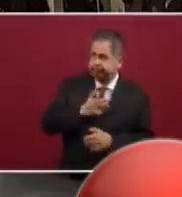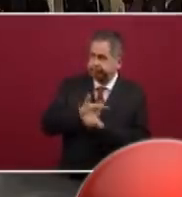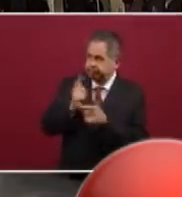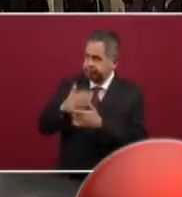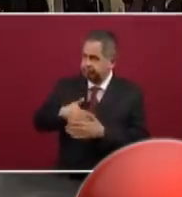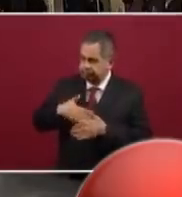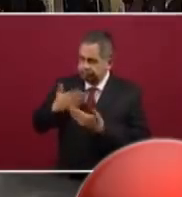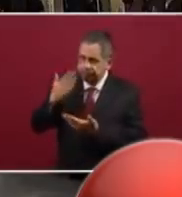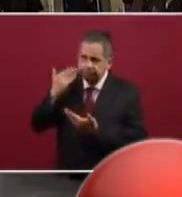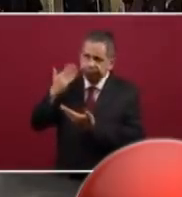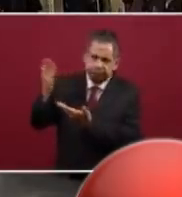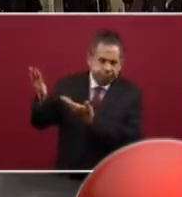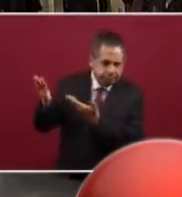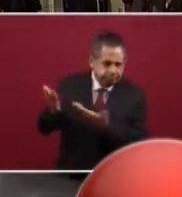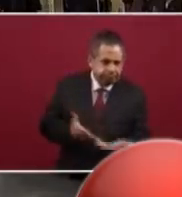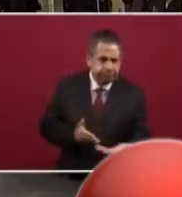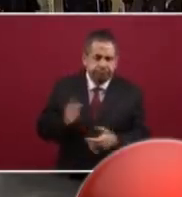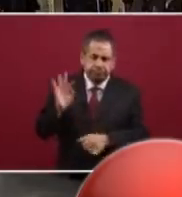y